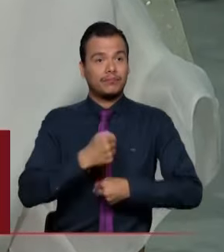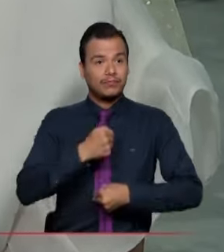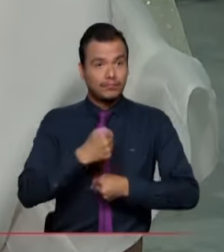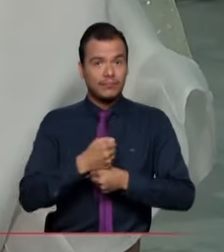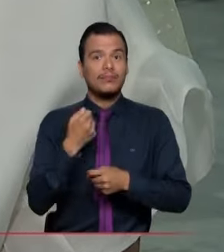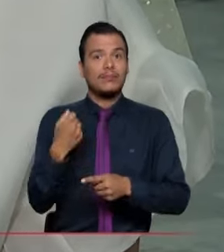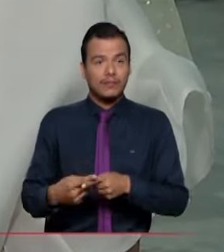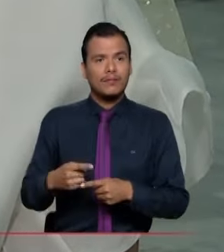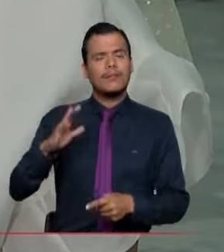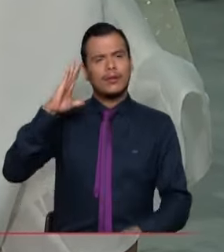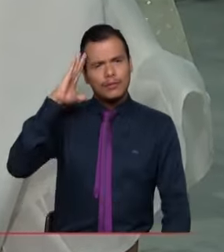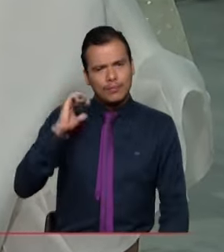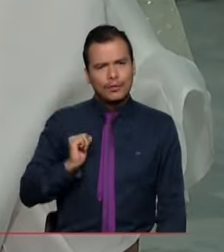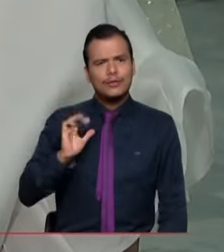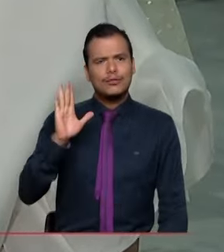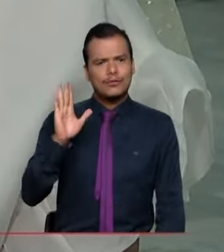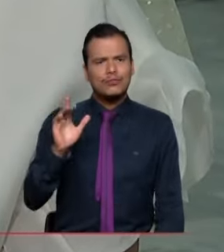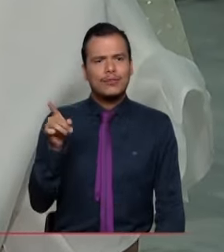ejerció